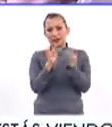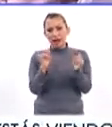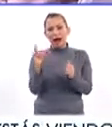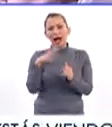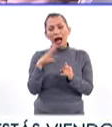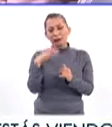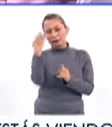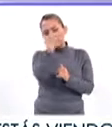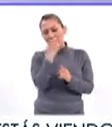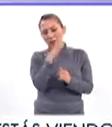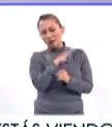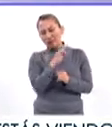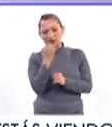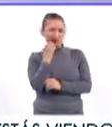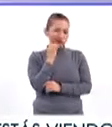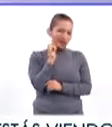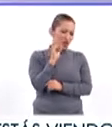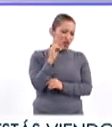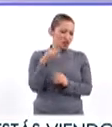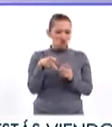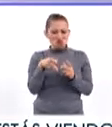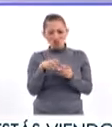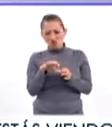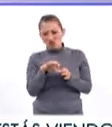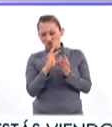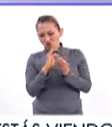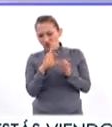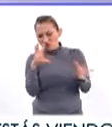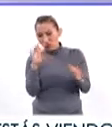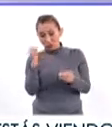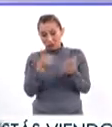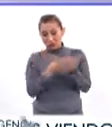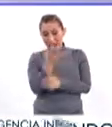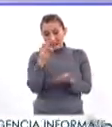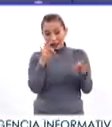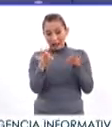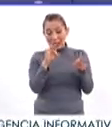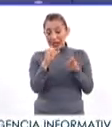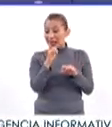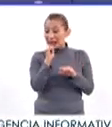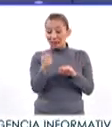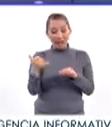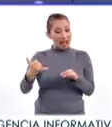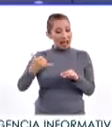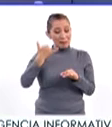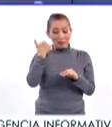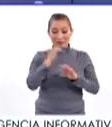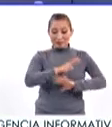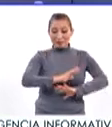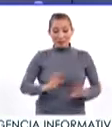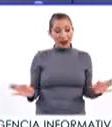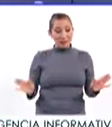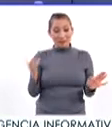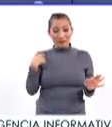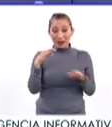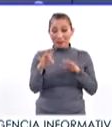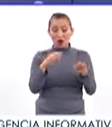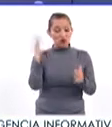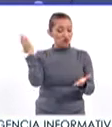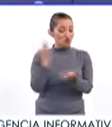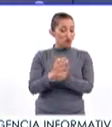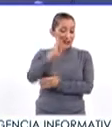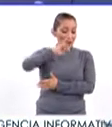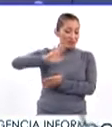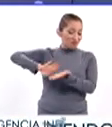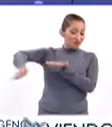Que están evaluando esa posibilidad, pero también incluso evalúan de que cuando salgas de trabajar nadie te hable para el trabajo, ¿no? Que los